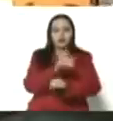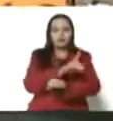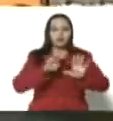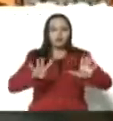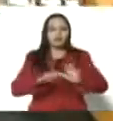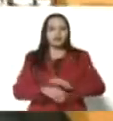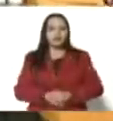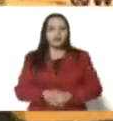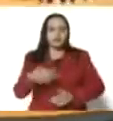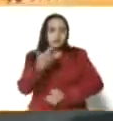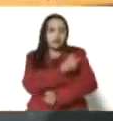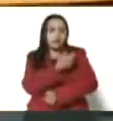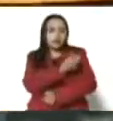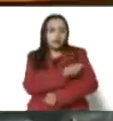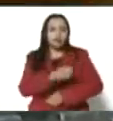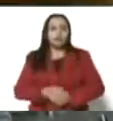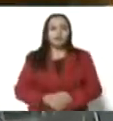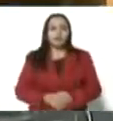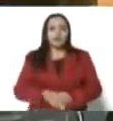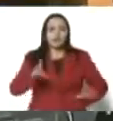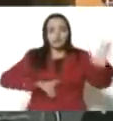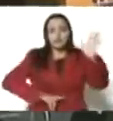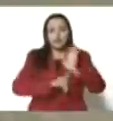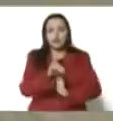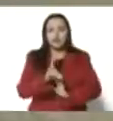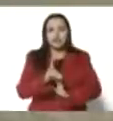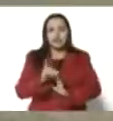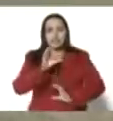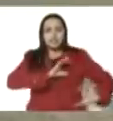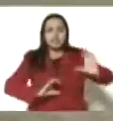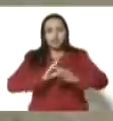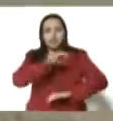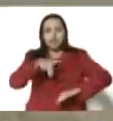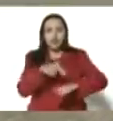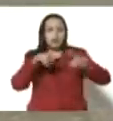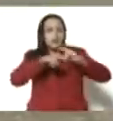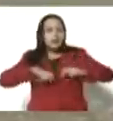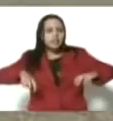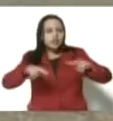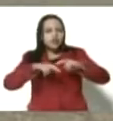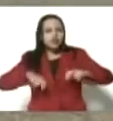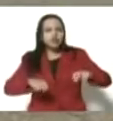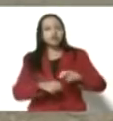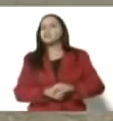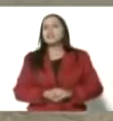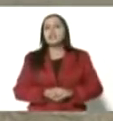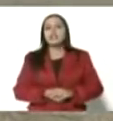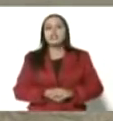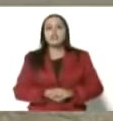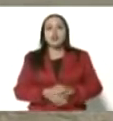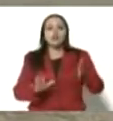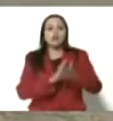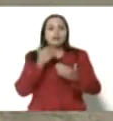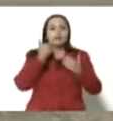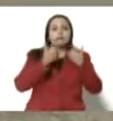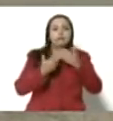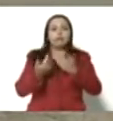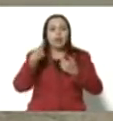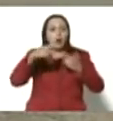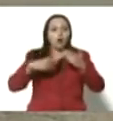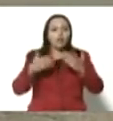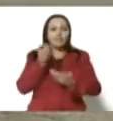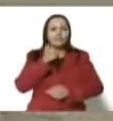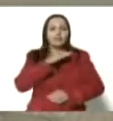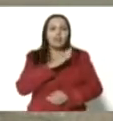La vacuna Sputnik V, desarrollada por el Centro Nacional de Investigación de Epidemiología y Microbiología Gamaleya de Moscú, utiliza